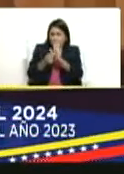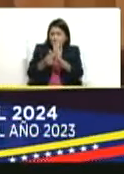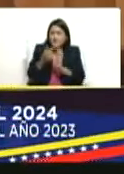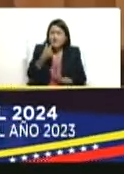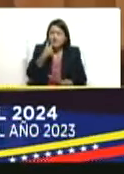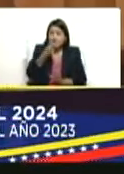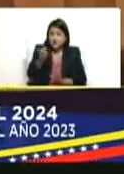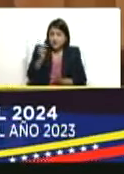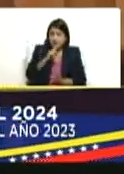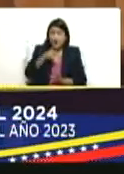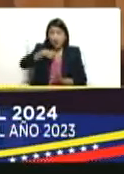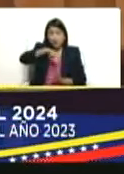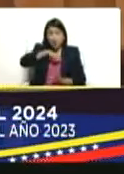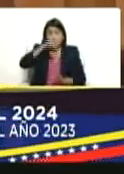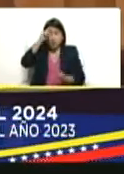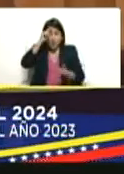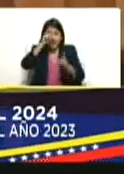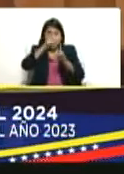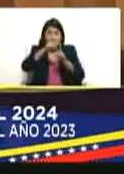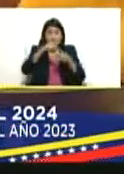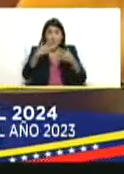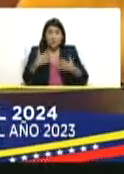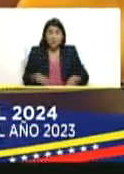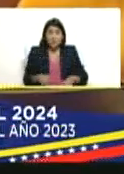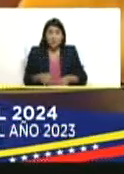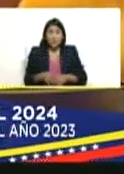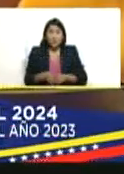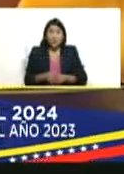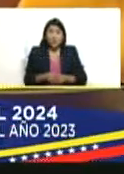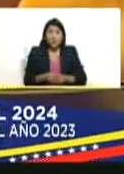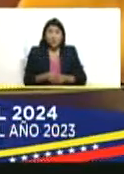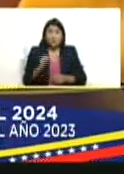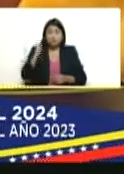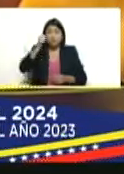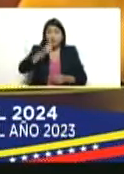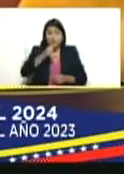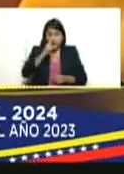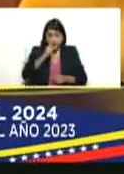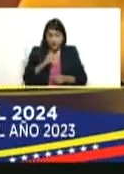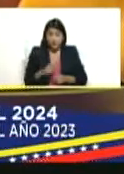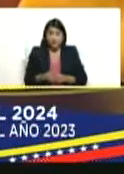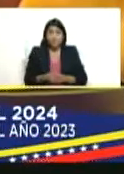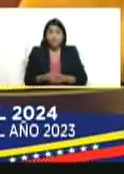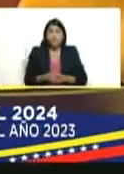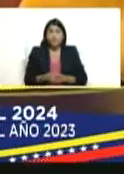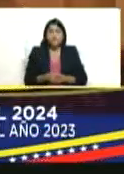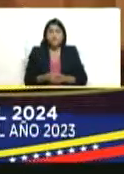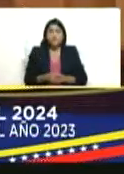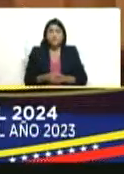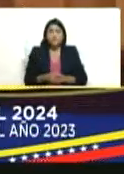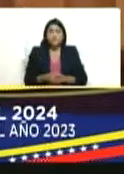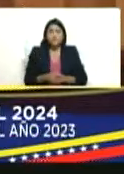los retos que hemos pasado nosotros durante estos años.